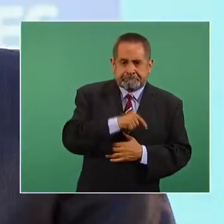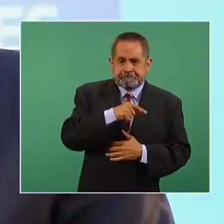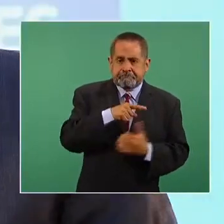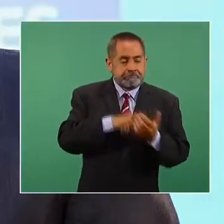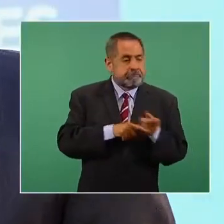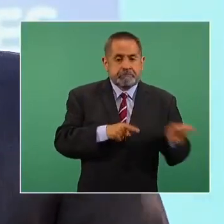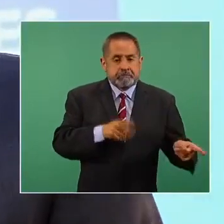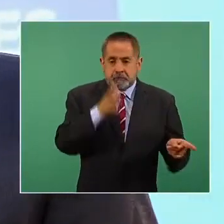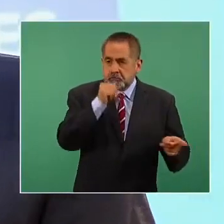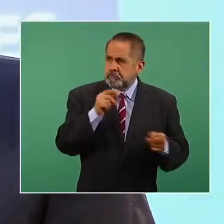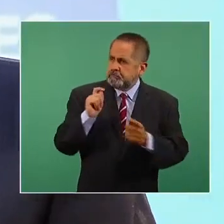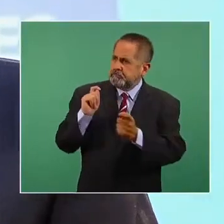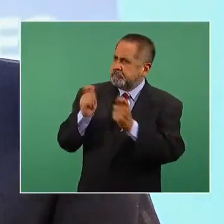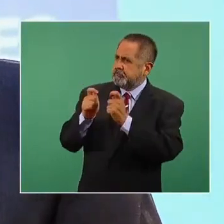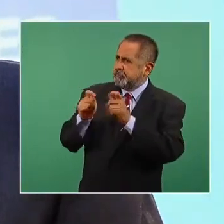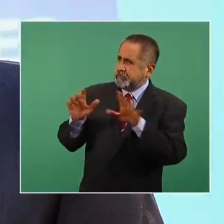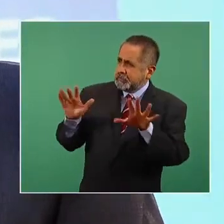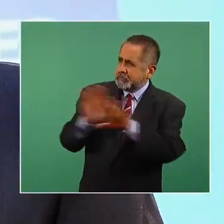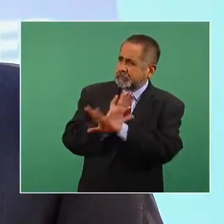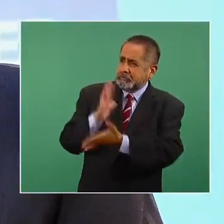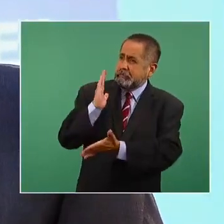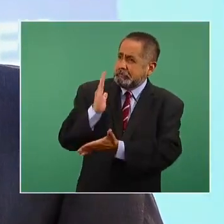detener el proceso de transformación,